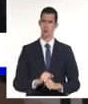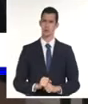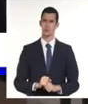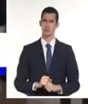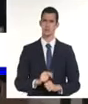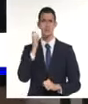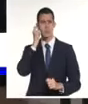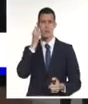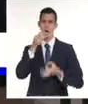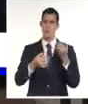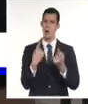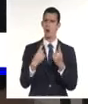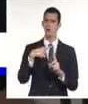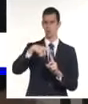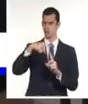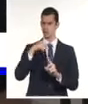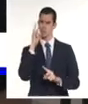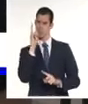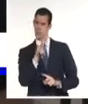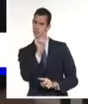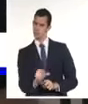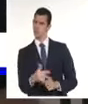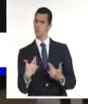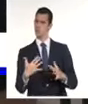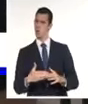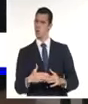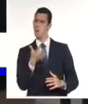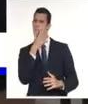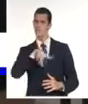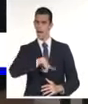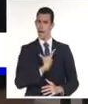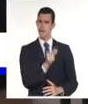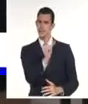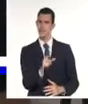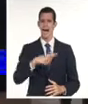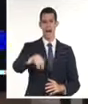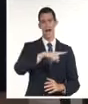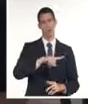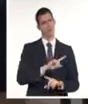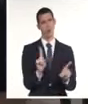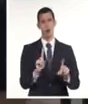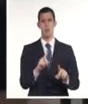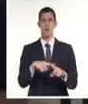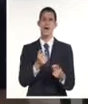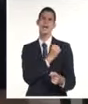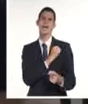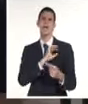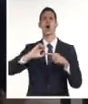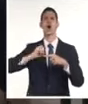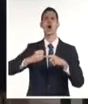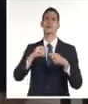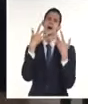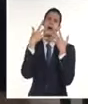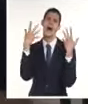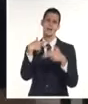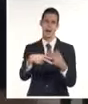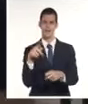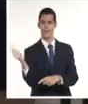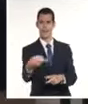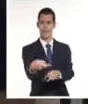los supuestos artistas para animar la actividad. A pesar de que los responsables declararon que fueron espontáneas las